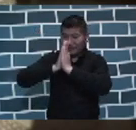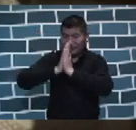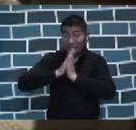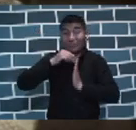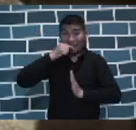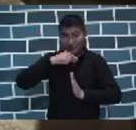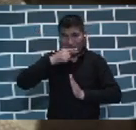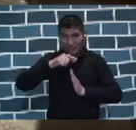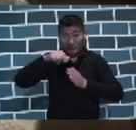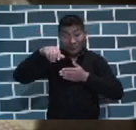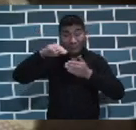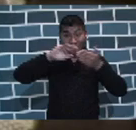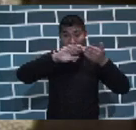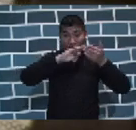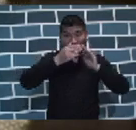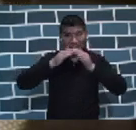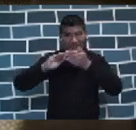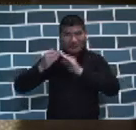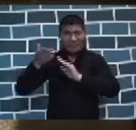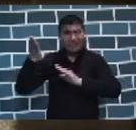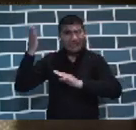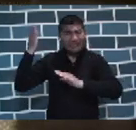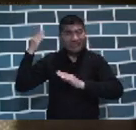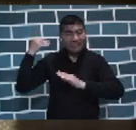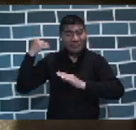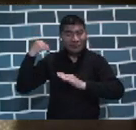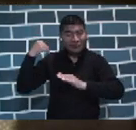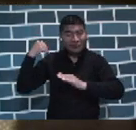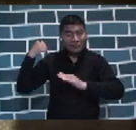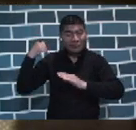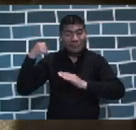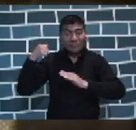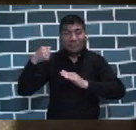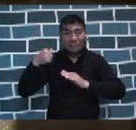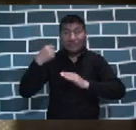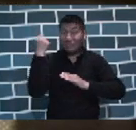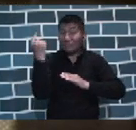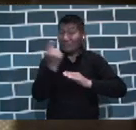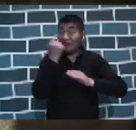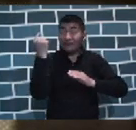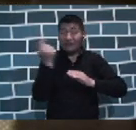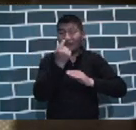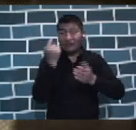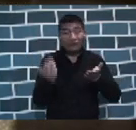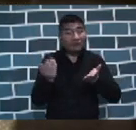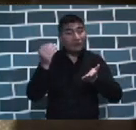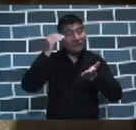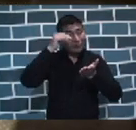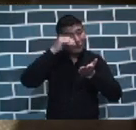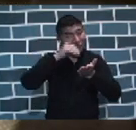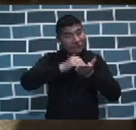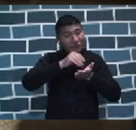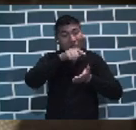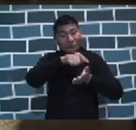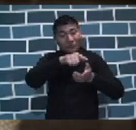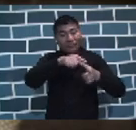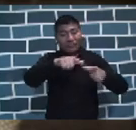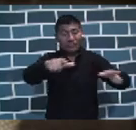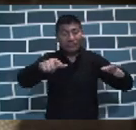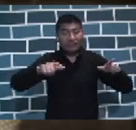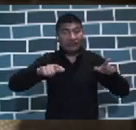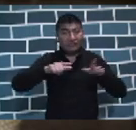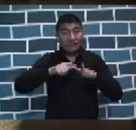la comunidad primitiva frecuentemente volvía a este lugar